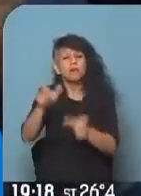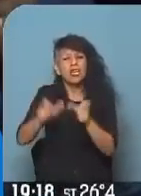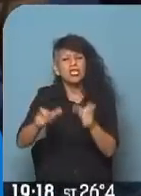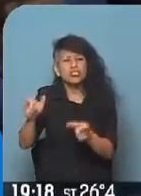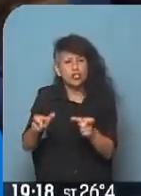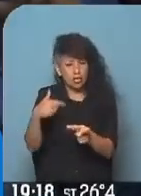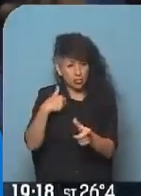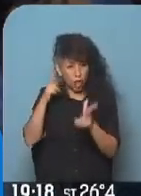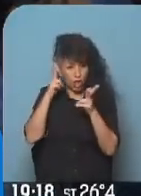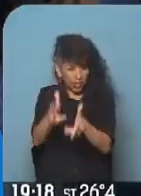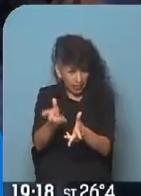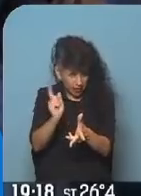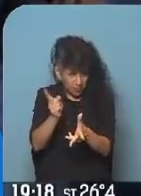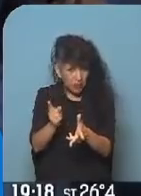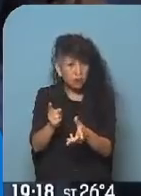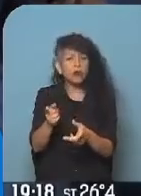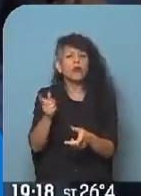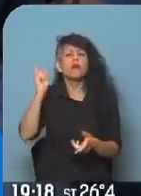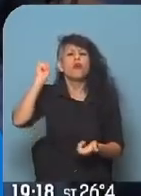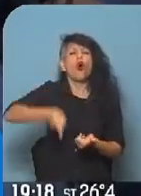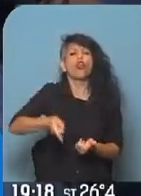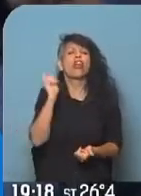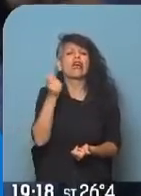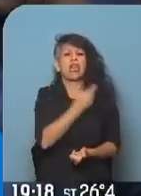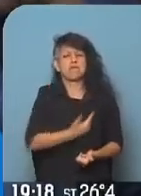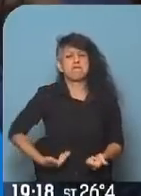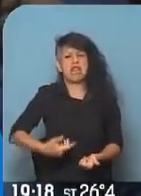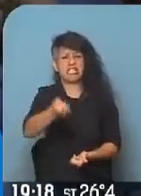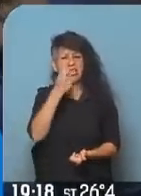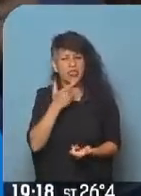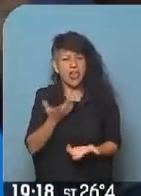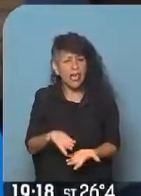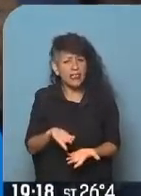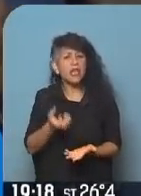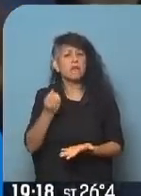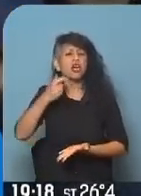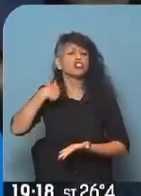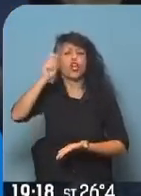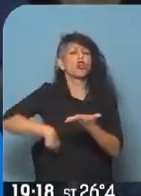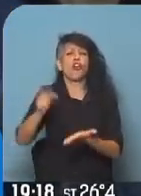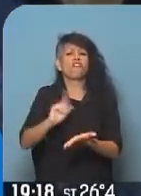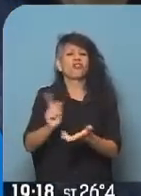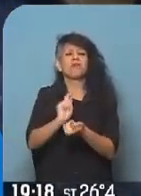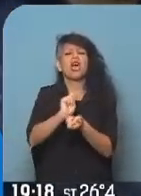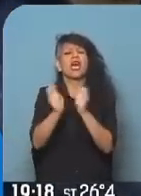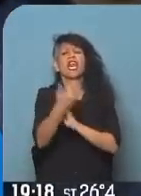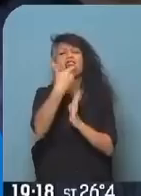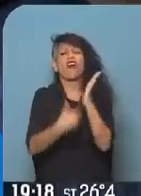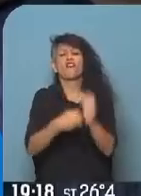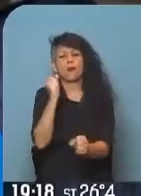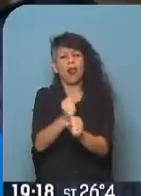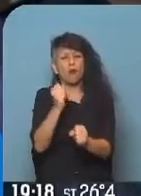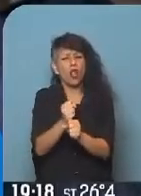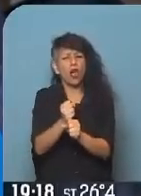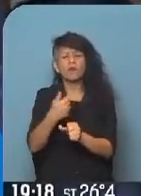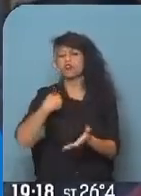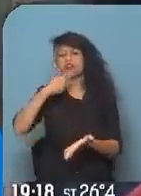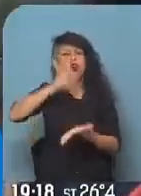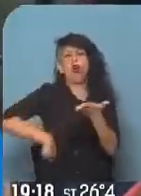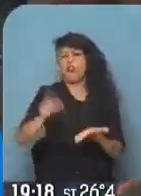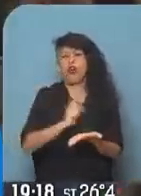¿no? Precisamente por orden del presidente de la nación, por no haber firmado la reforma laboral, por no haber firmado el